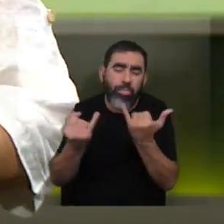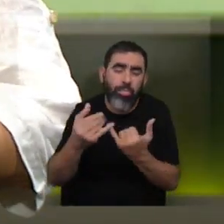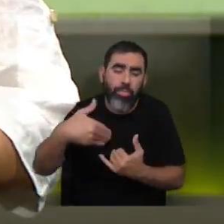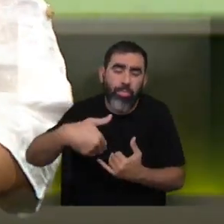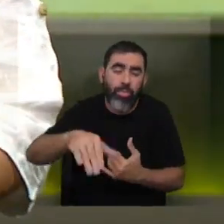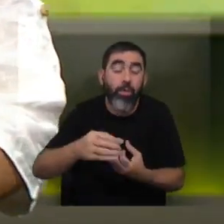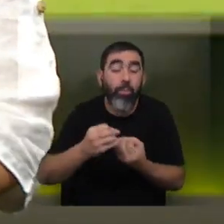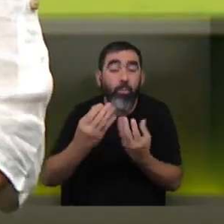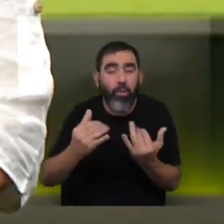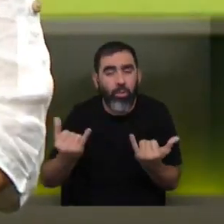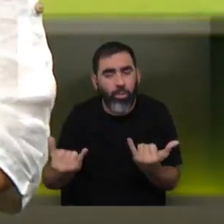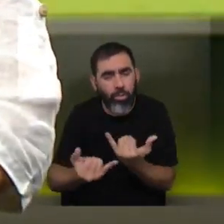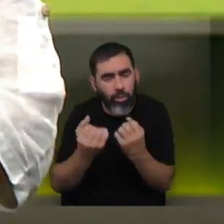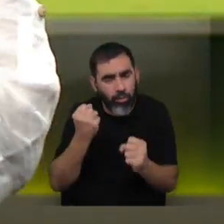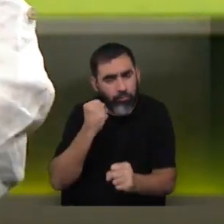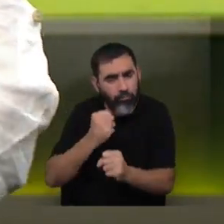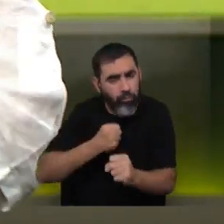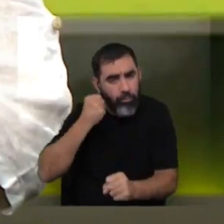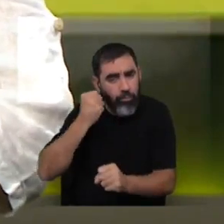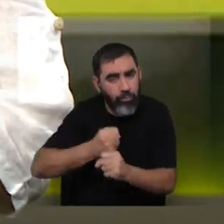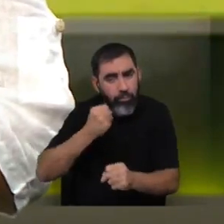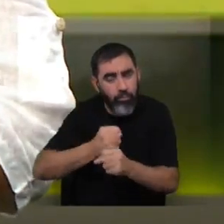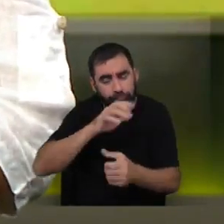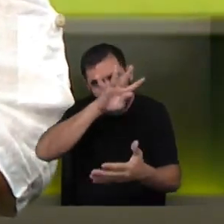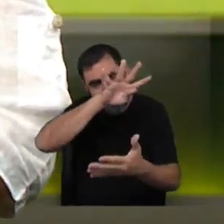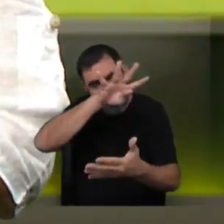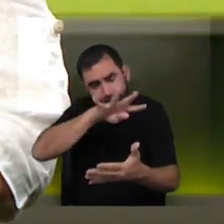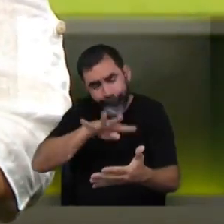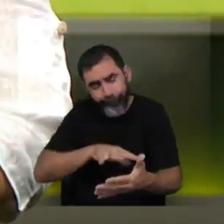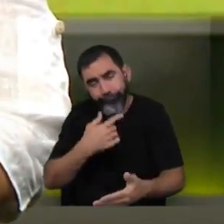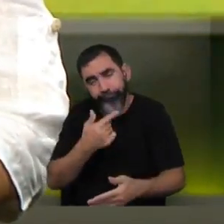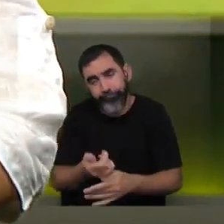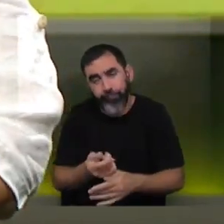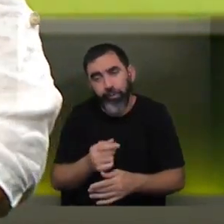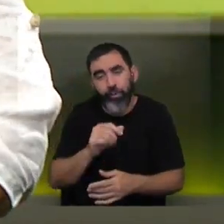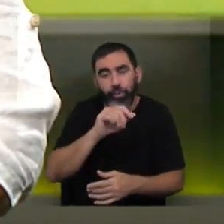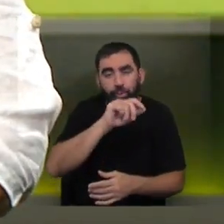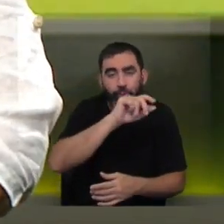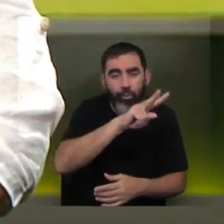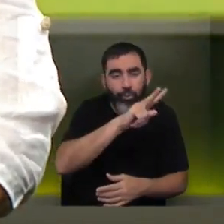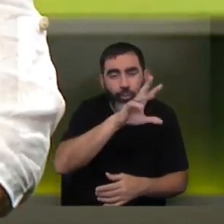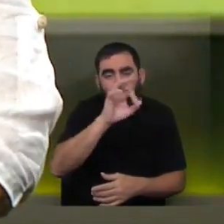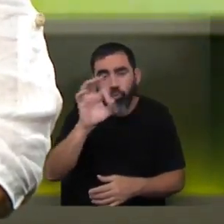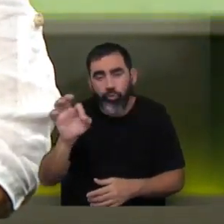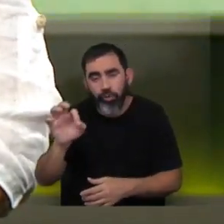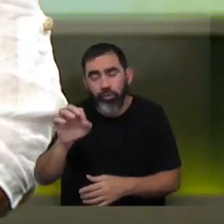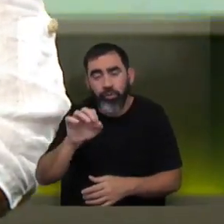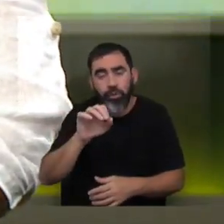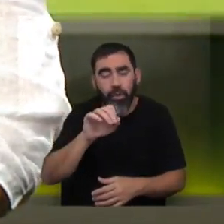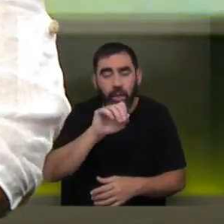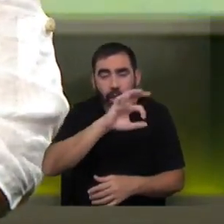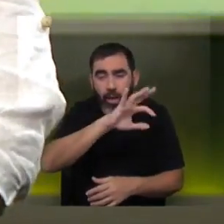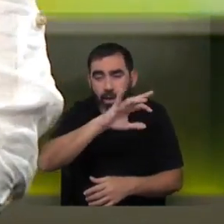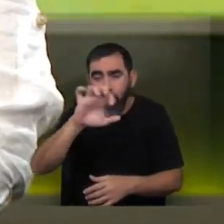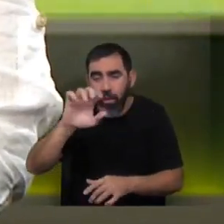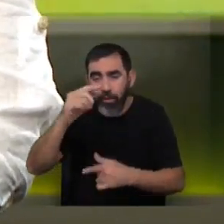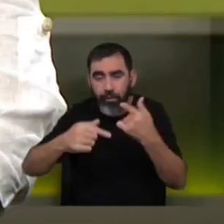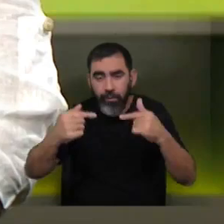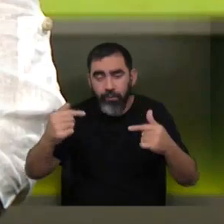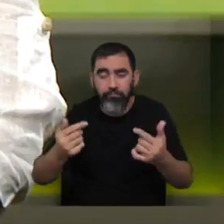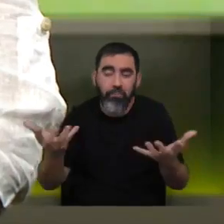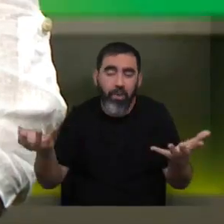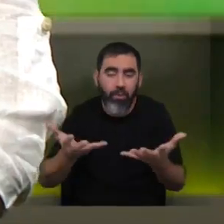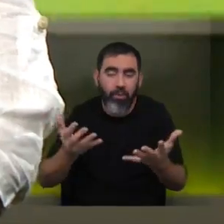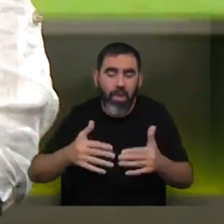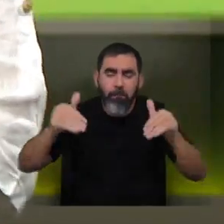días de mucho trabajo. Y claro, leíamos, por ejemplo, 200 letras. Claro. Y ahora